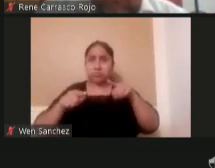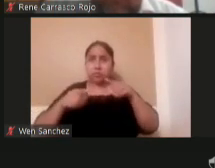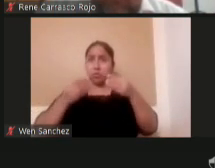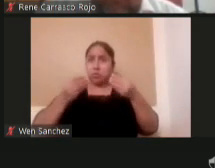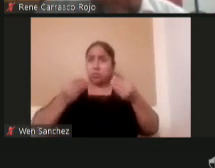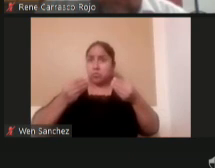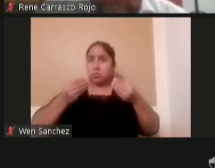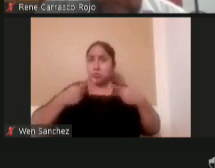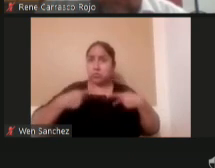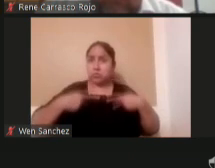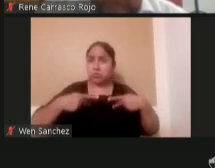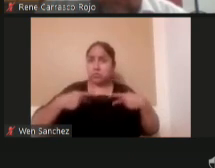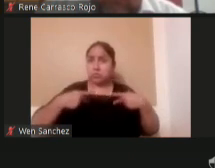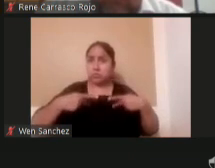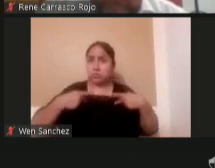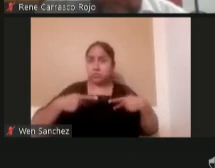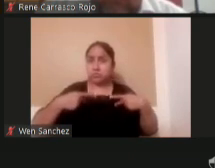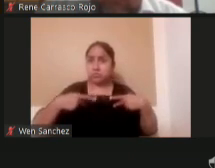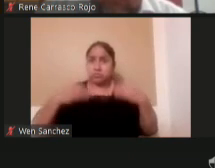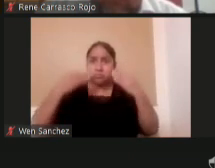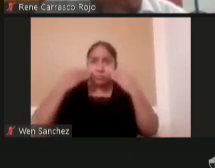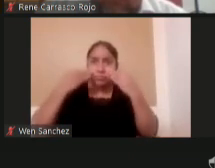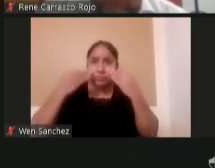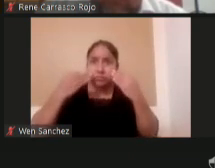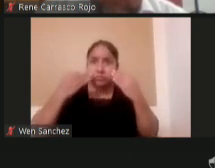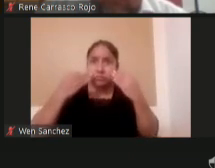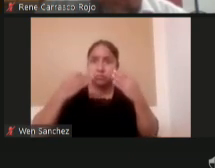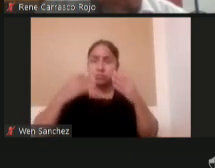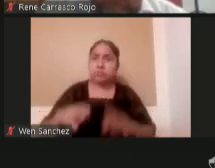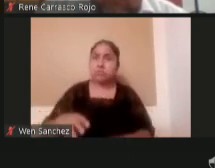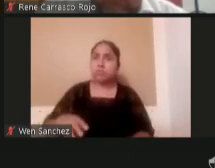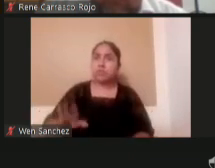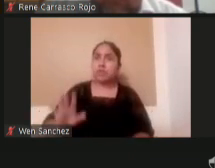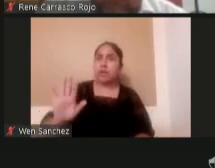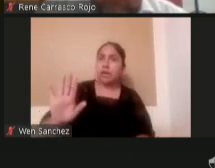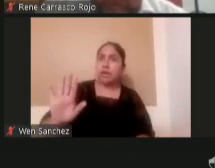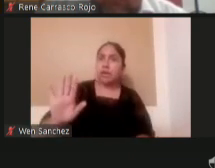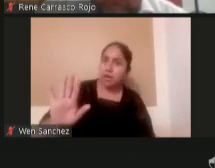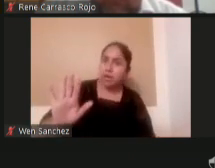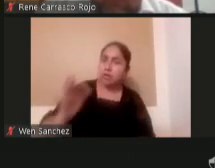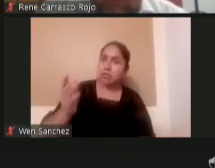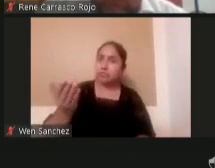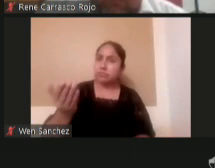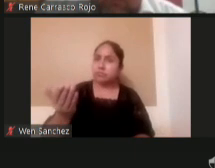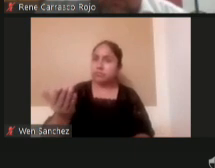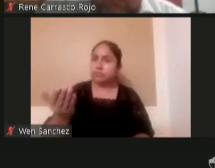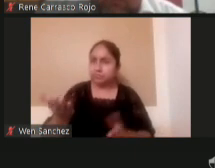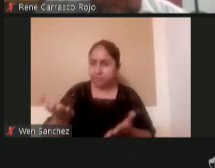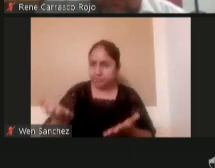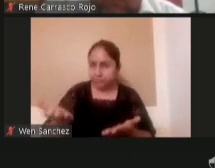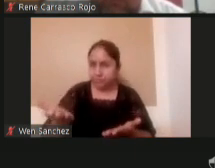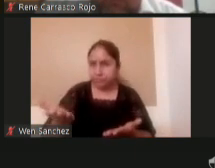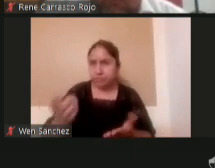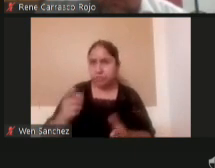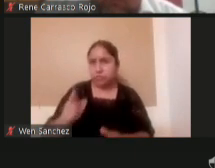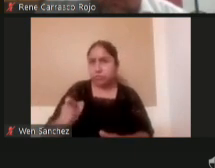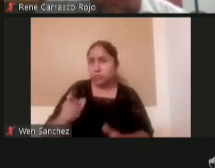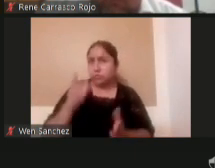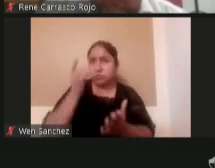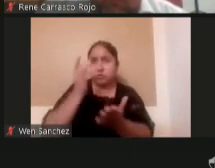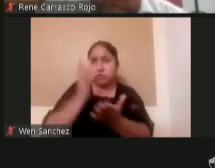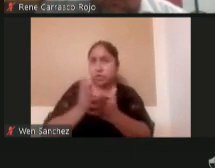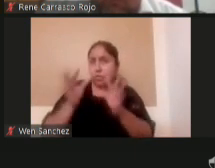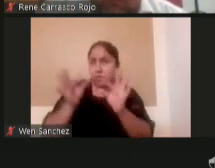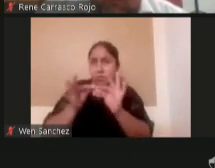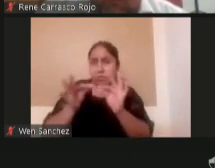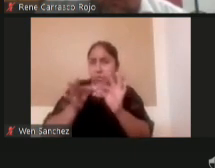cuanto regidor Silva, en la atención de justicia, le conmino a que se centre en el tema